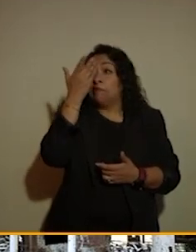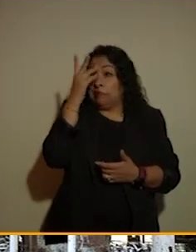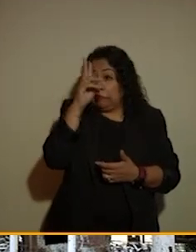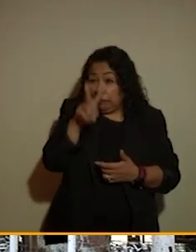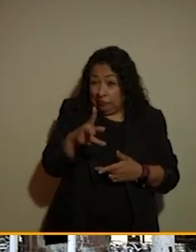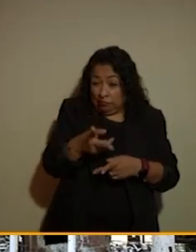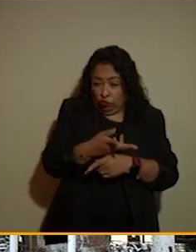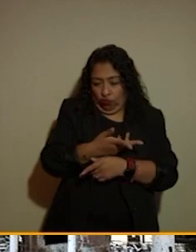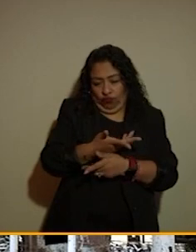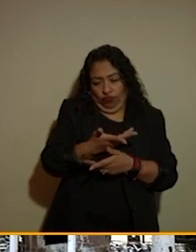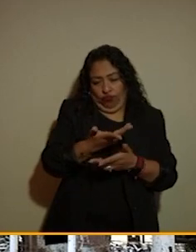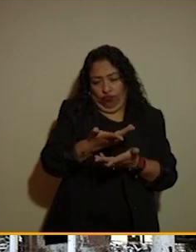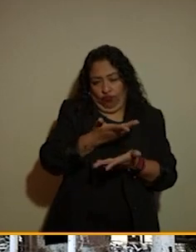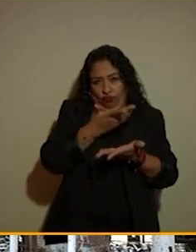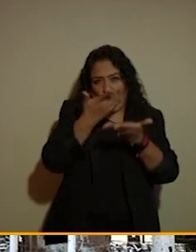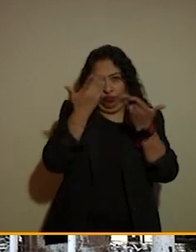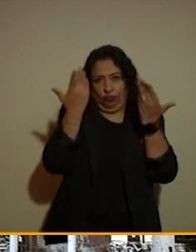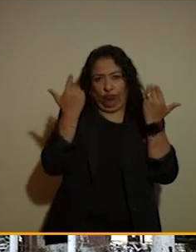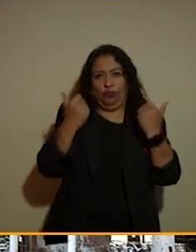sucedido,